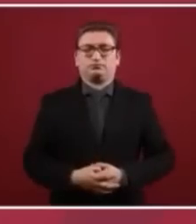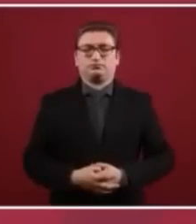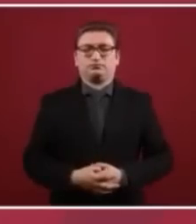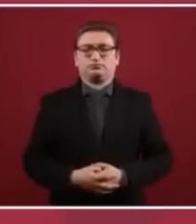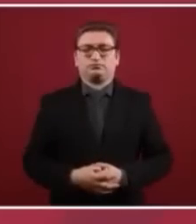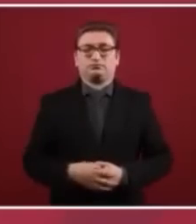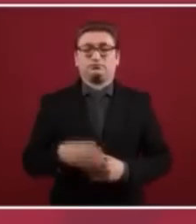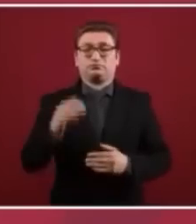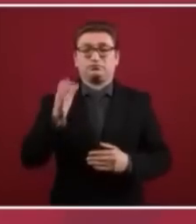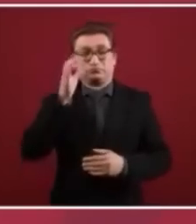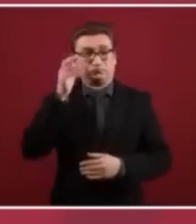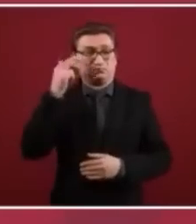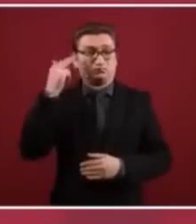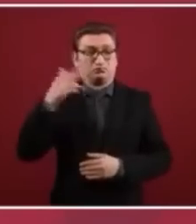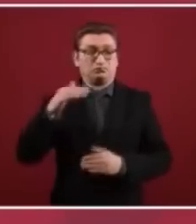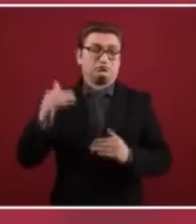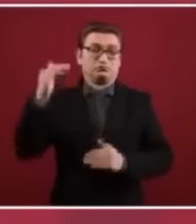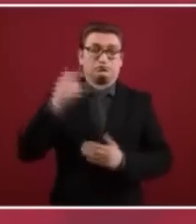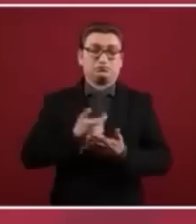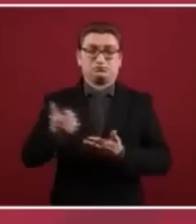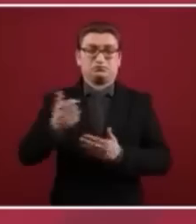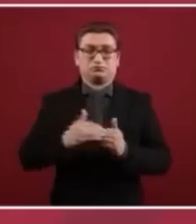Están más altos los salarios en China